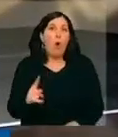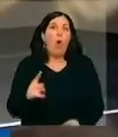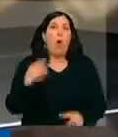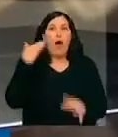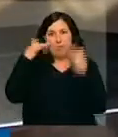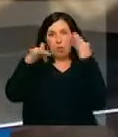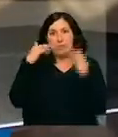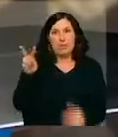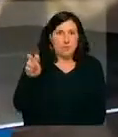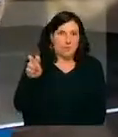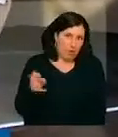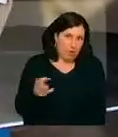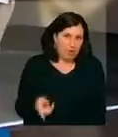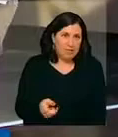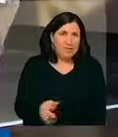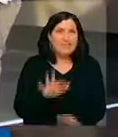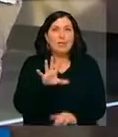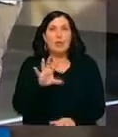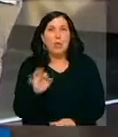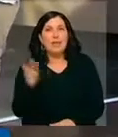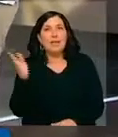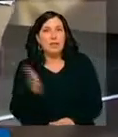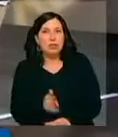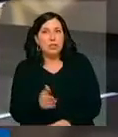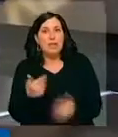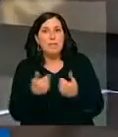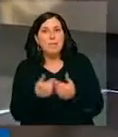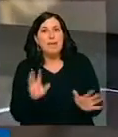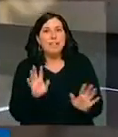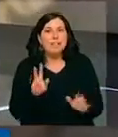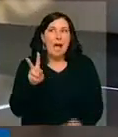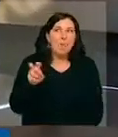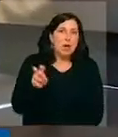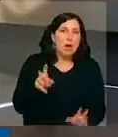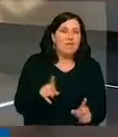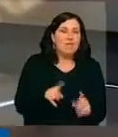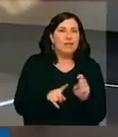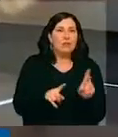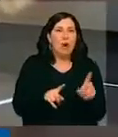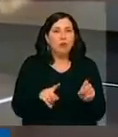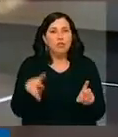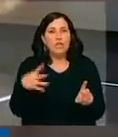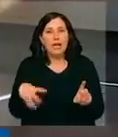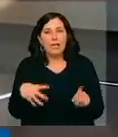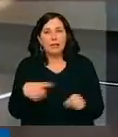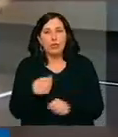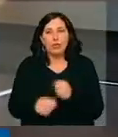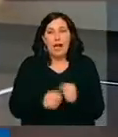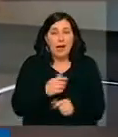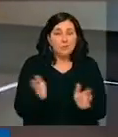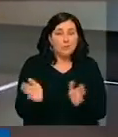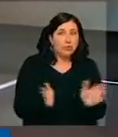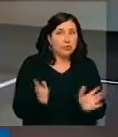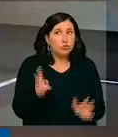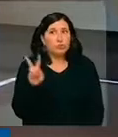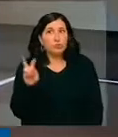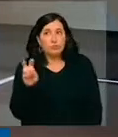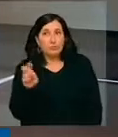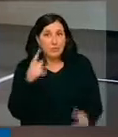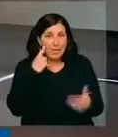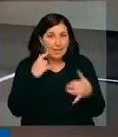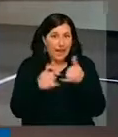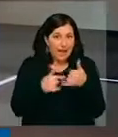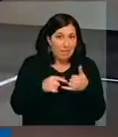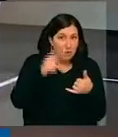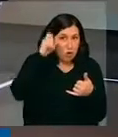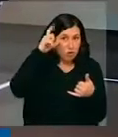el 50% de ellos comienza a ver pornografía entre los 12 y los 14 años. Es decir, que al tener teléfonos inteligentes,